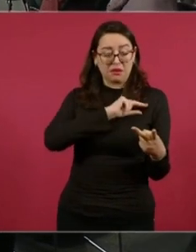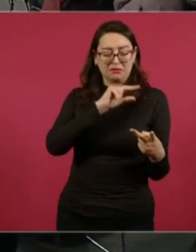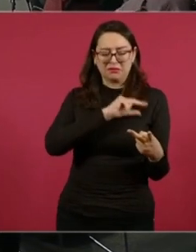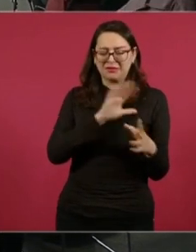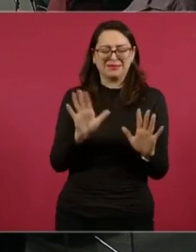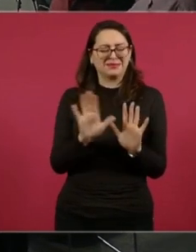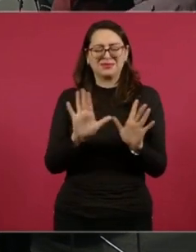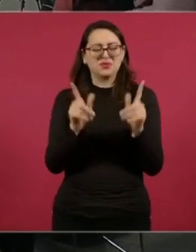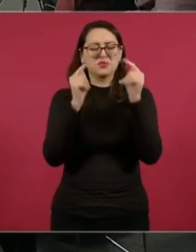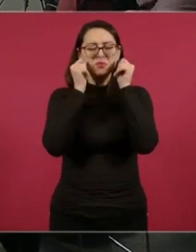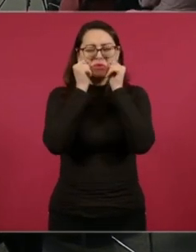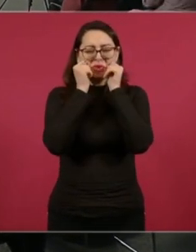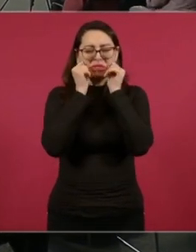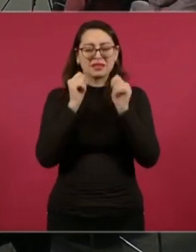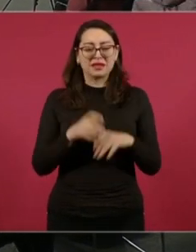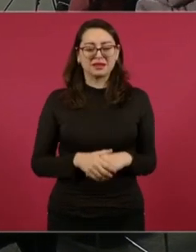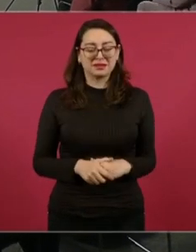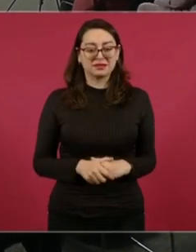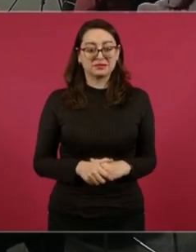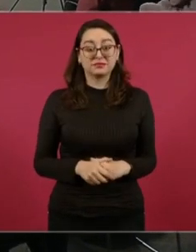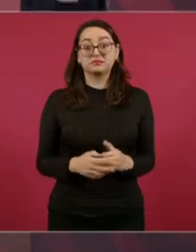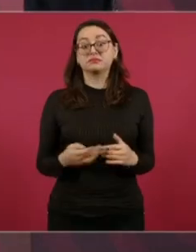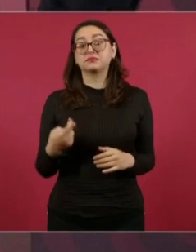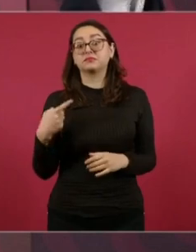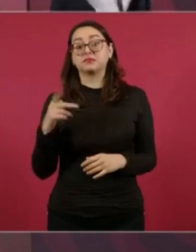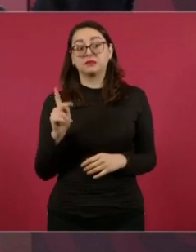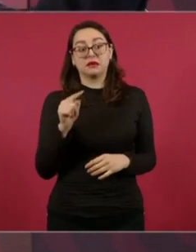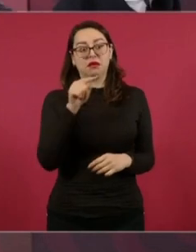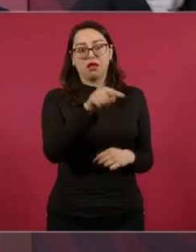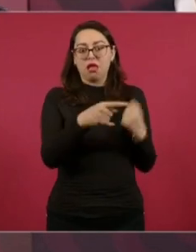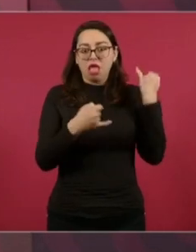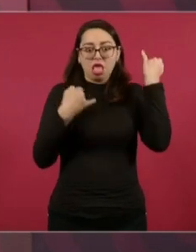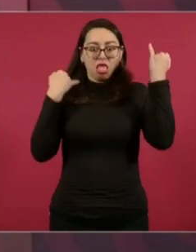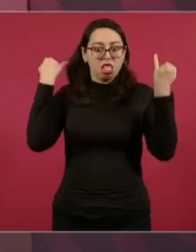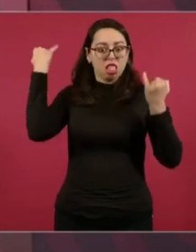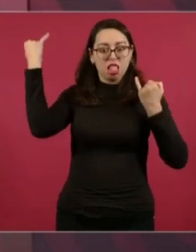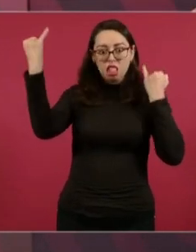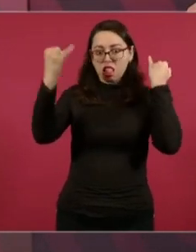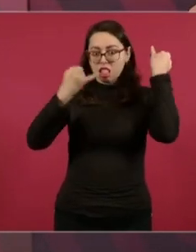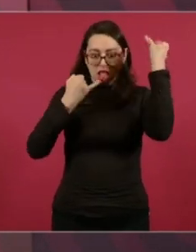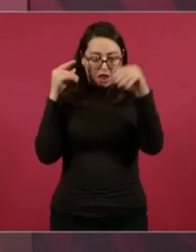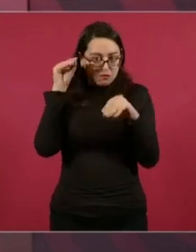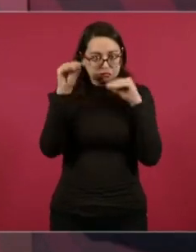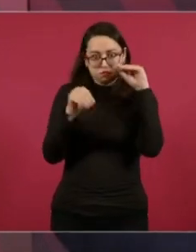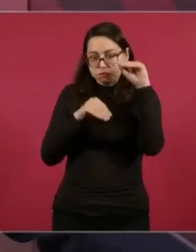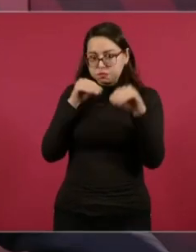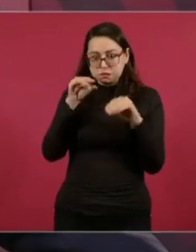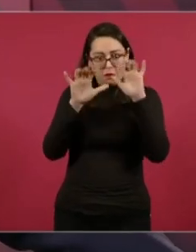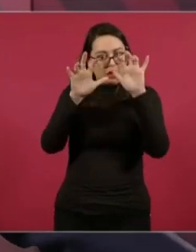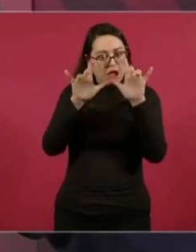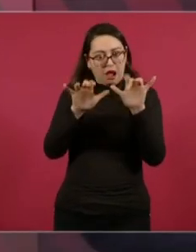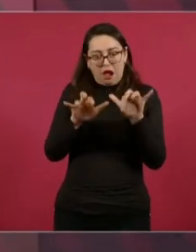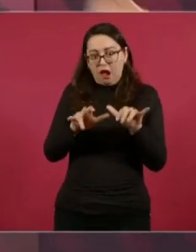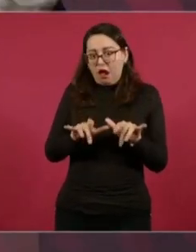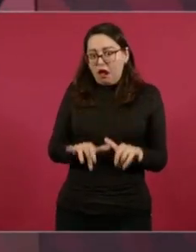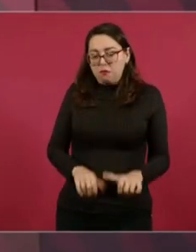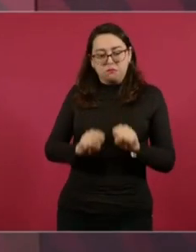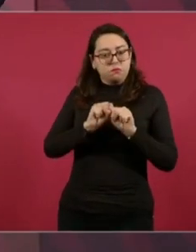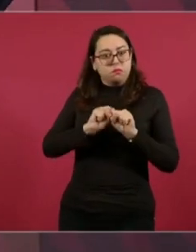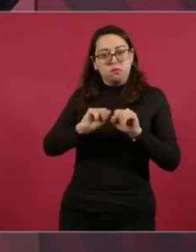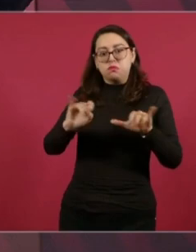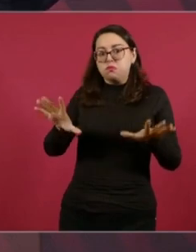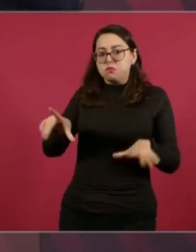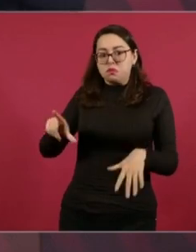asunto. Pero él ya está interpretando de que lo que queremos nosotros es